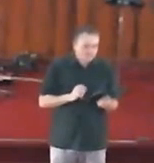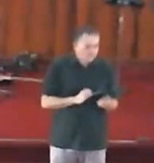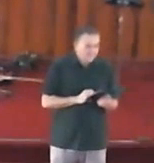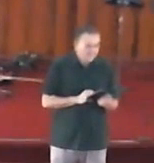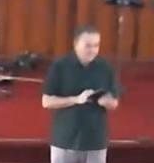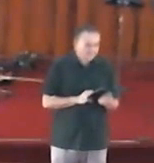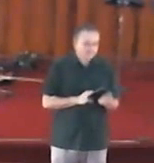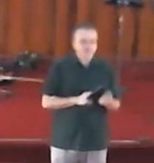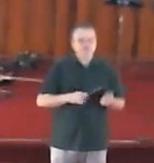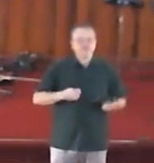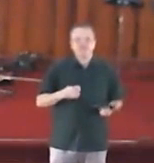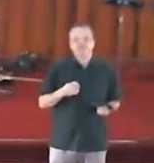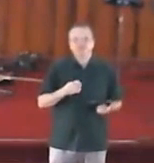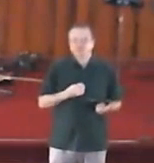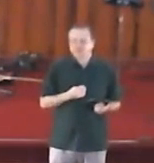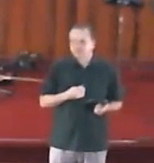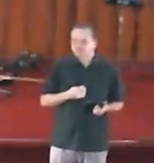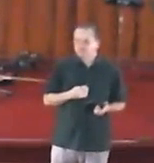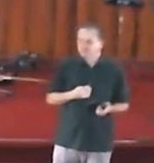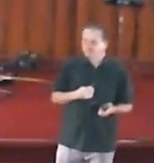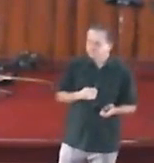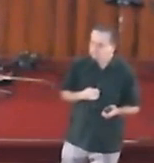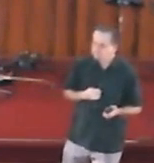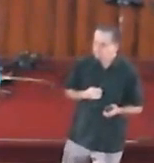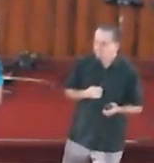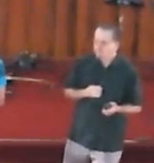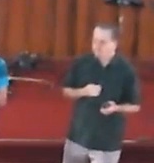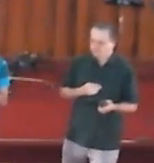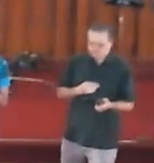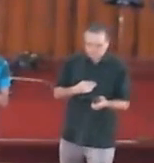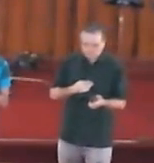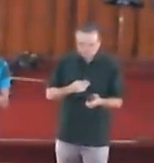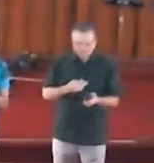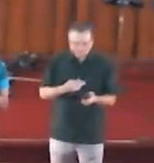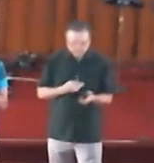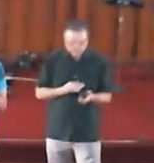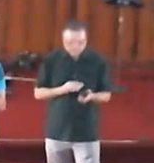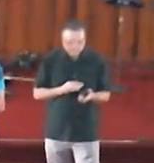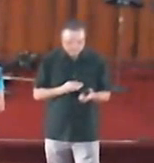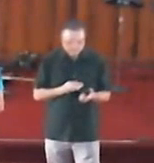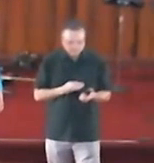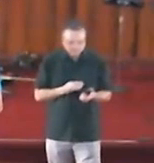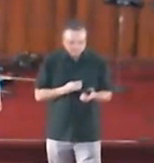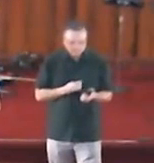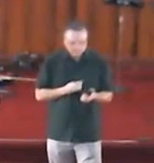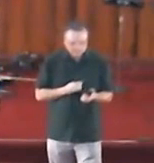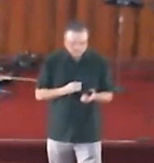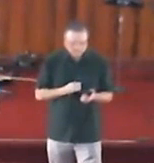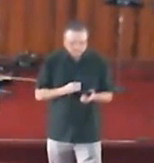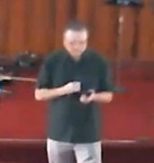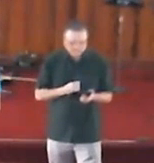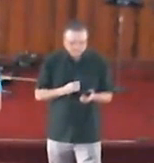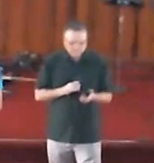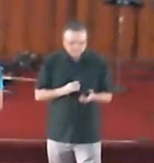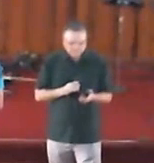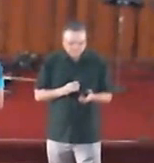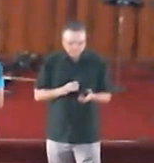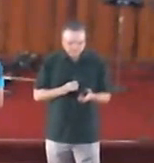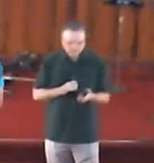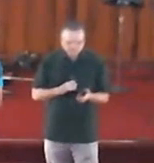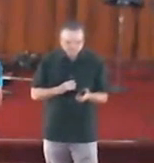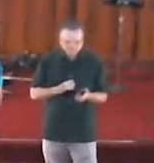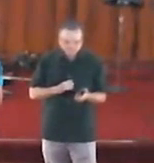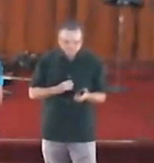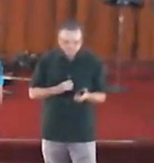llenó toda la casa donde estaban reunidos. So I'm going to read Acts chapter 2. When the day of Pentecost came, they were